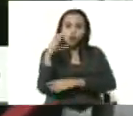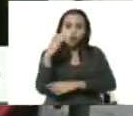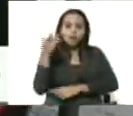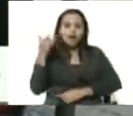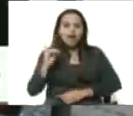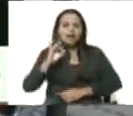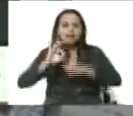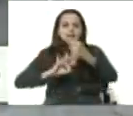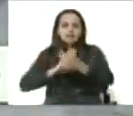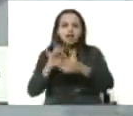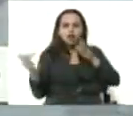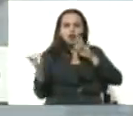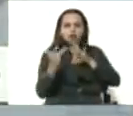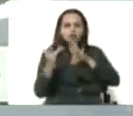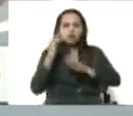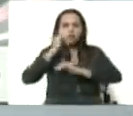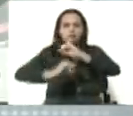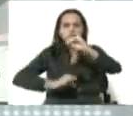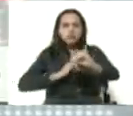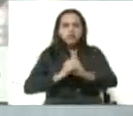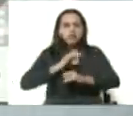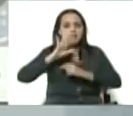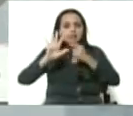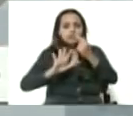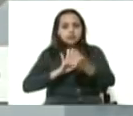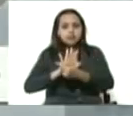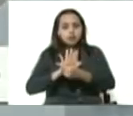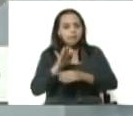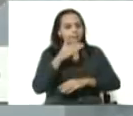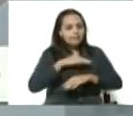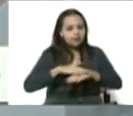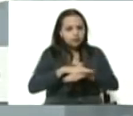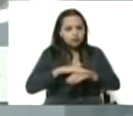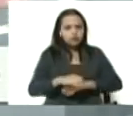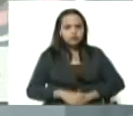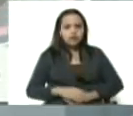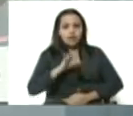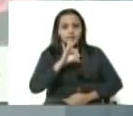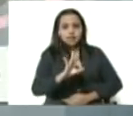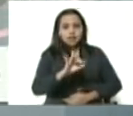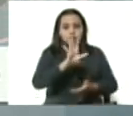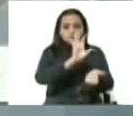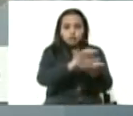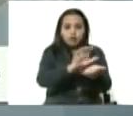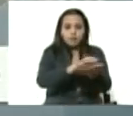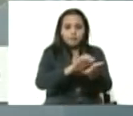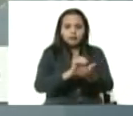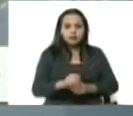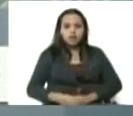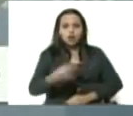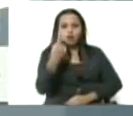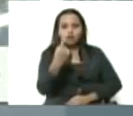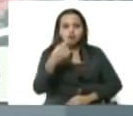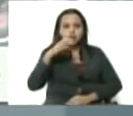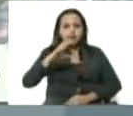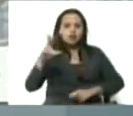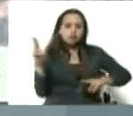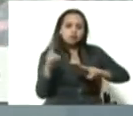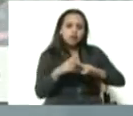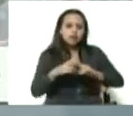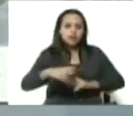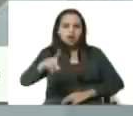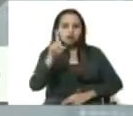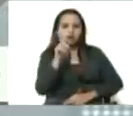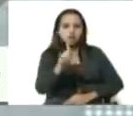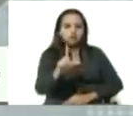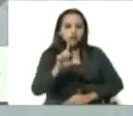con viajero internacional, 5 casos, corrijo, 3 de ellos en Nueva Esparta, 1 en el estado de Táchira y 1